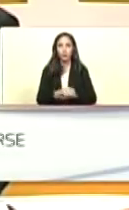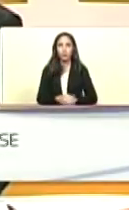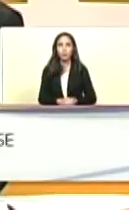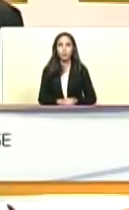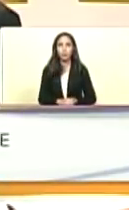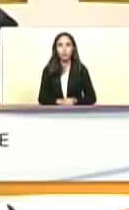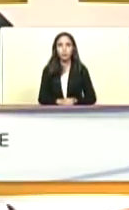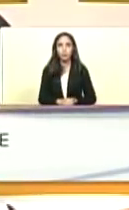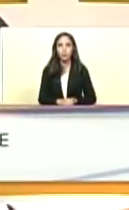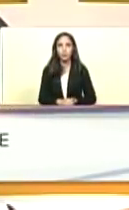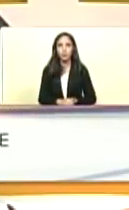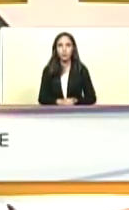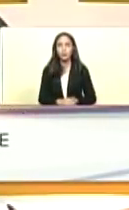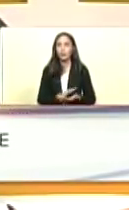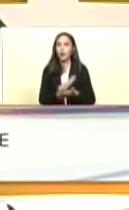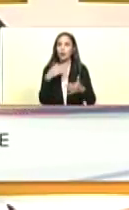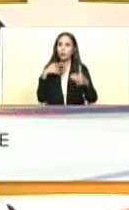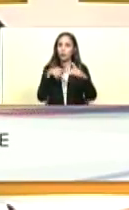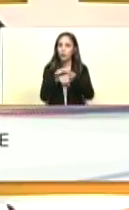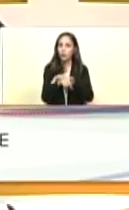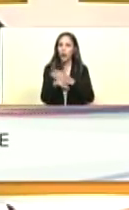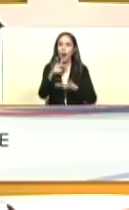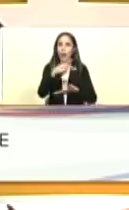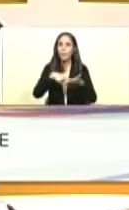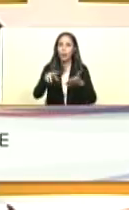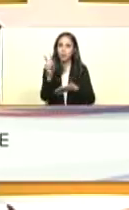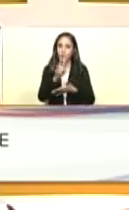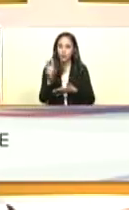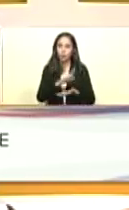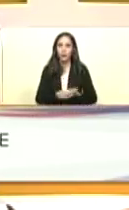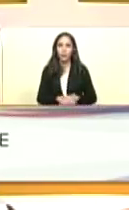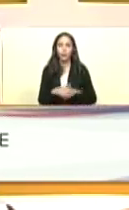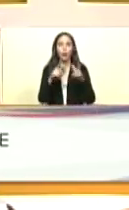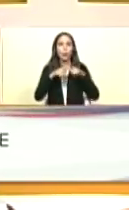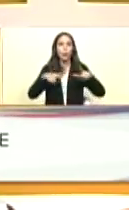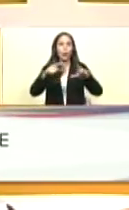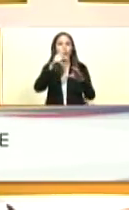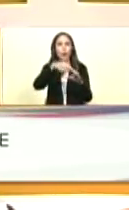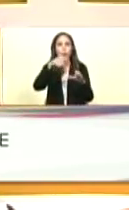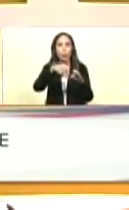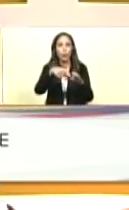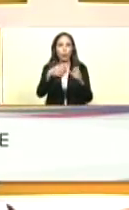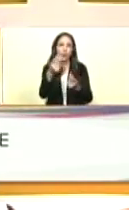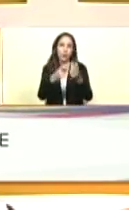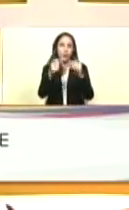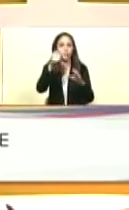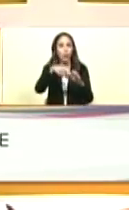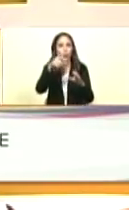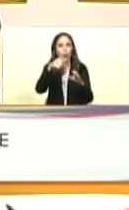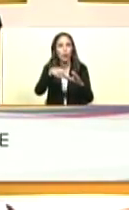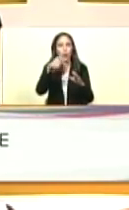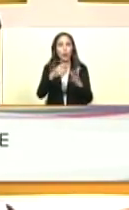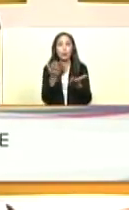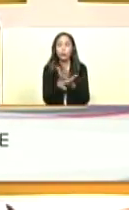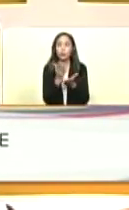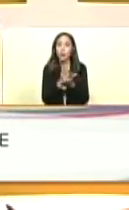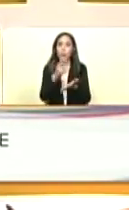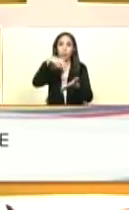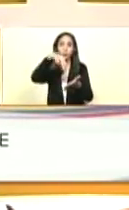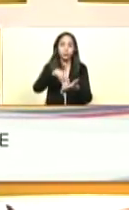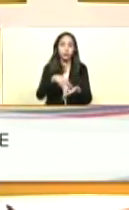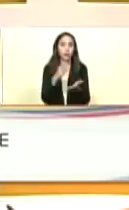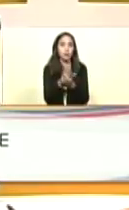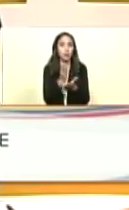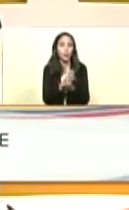estación abajo, hay un pasillo así, ahí está la sede de la caja de ahorro, creo que debe estar ahí todavía. Ahí me veían a mí cada seis